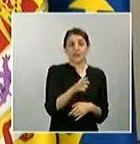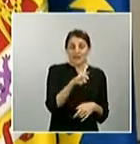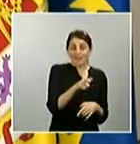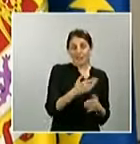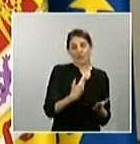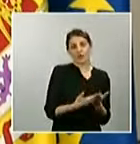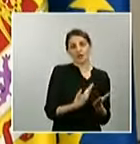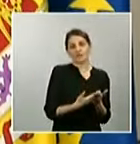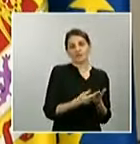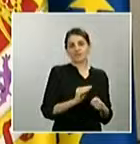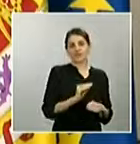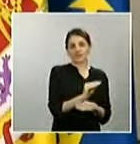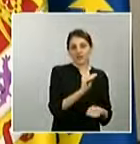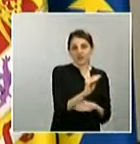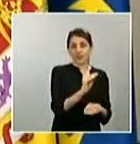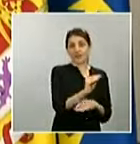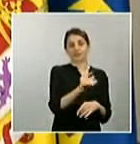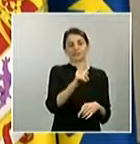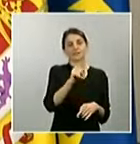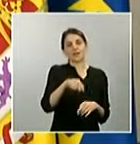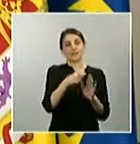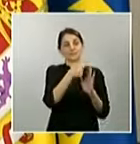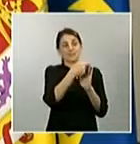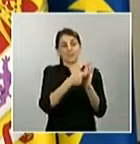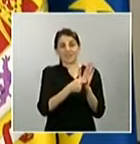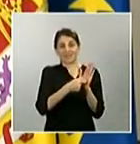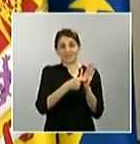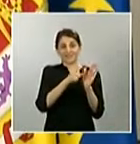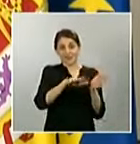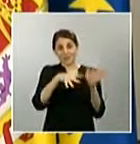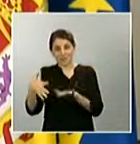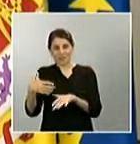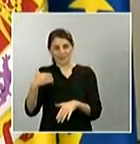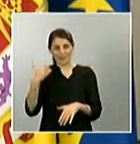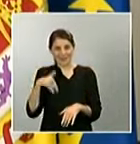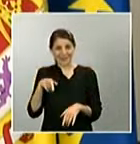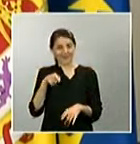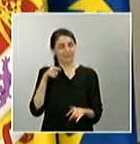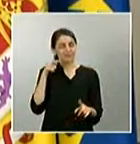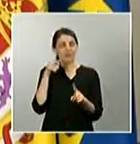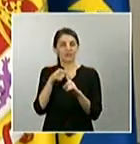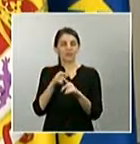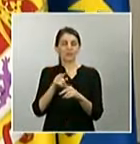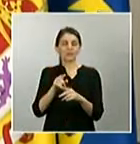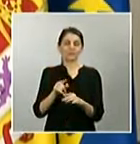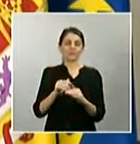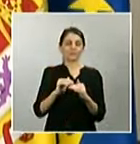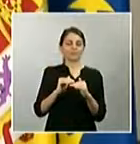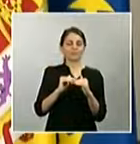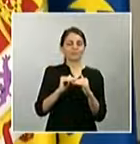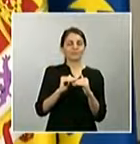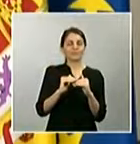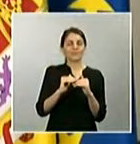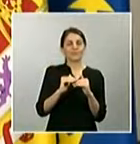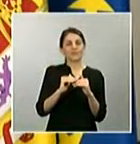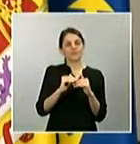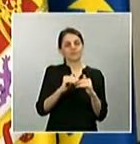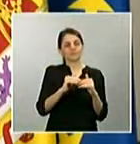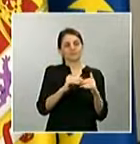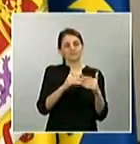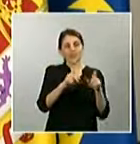más allá de lo que hacemos nuestros dos ministerios para sostener todo el aparato productivo y las empresas